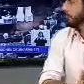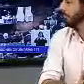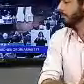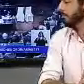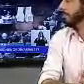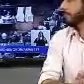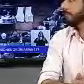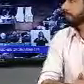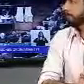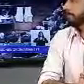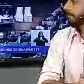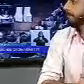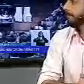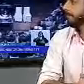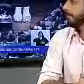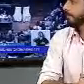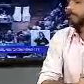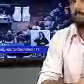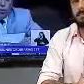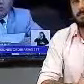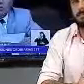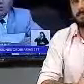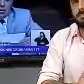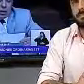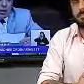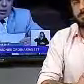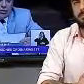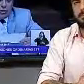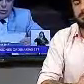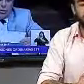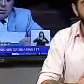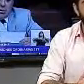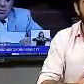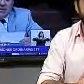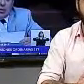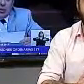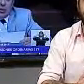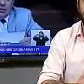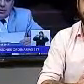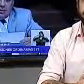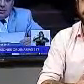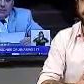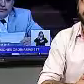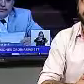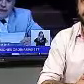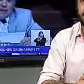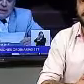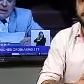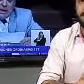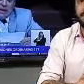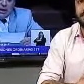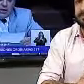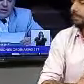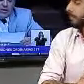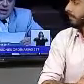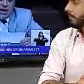Pedro, tiene que ver con la seguridad, que también fue especial énfasis que se dio el año pasado cuando hablaba de la puerta giratoria. Bueno, en